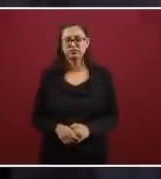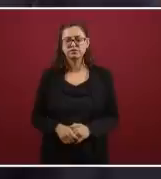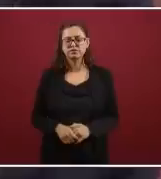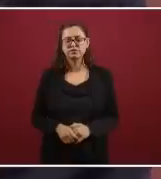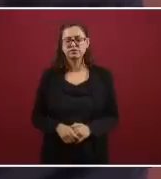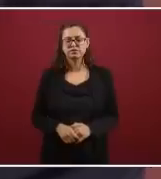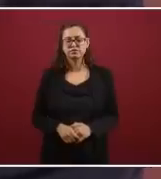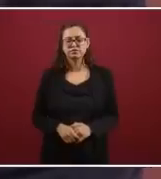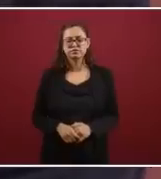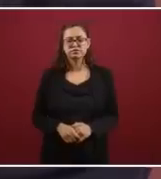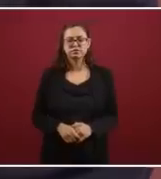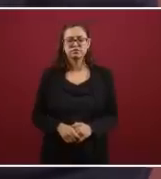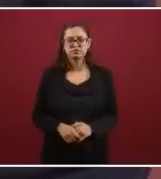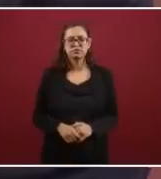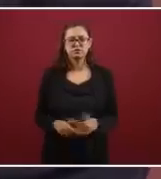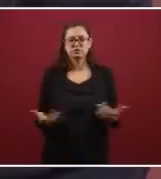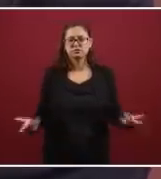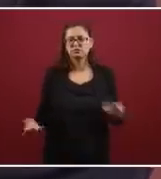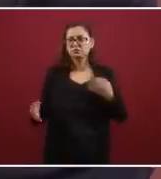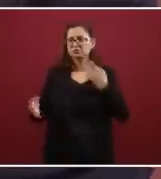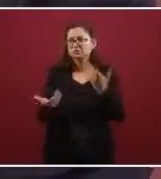a hacer la nota.